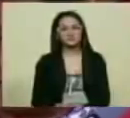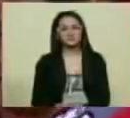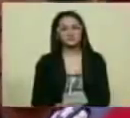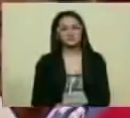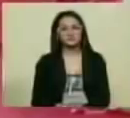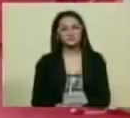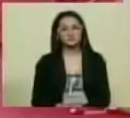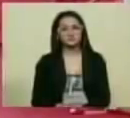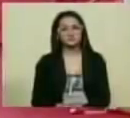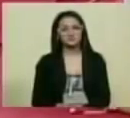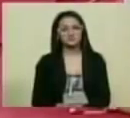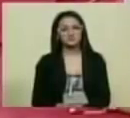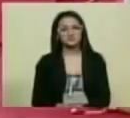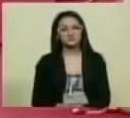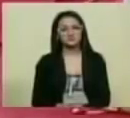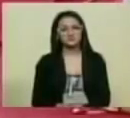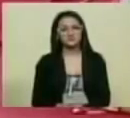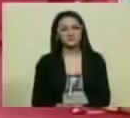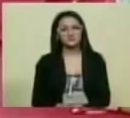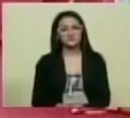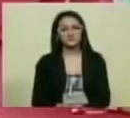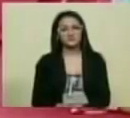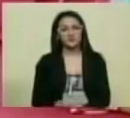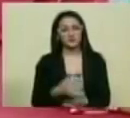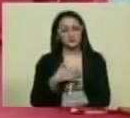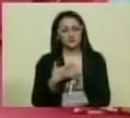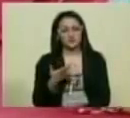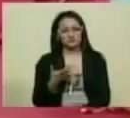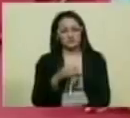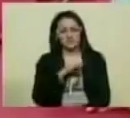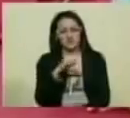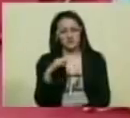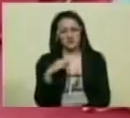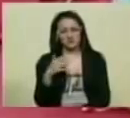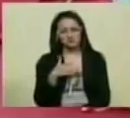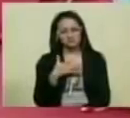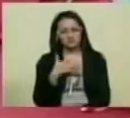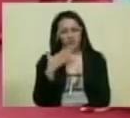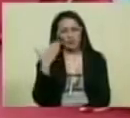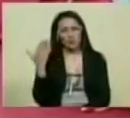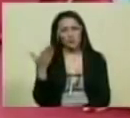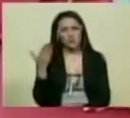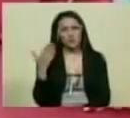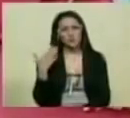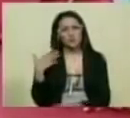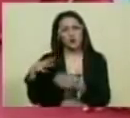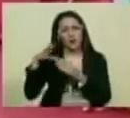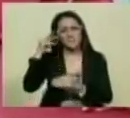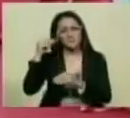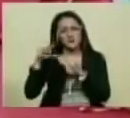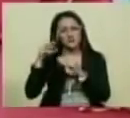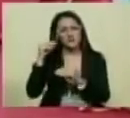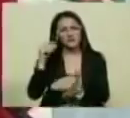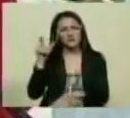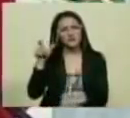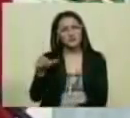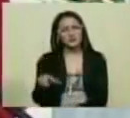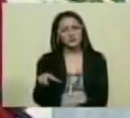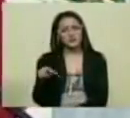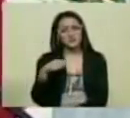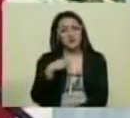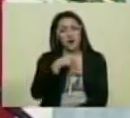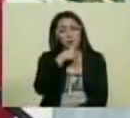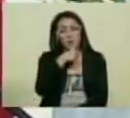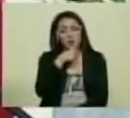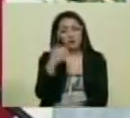Uno lo dice, y en lo personal, pues yo me siento muy orgulloso. Yo he aprendido mucho de esta vida de una señora que se llamaba María, era mi abuela.